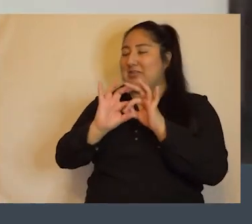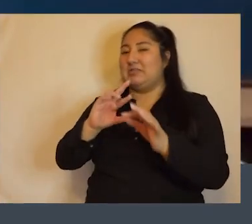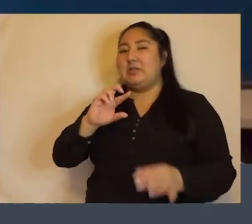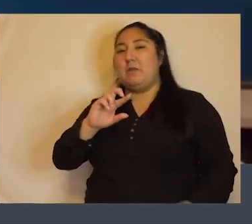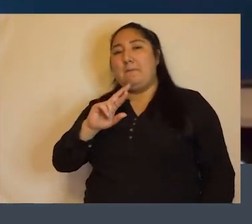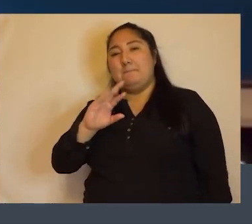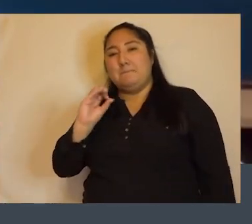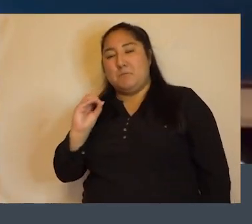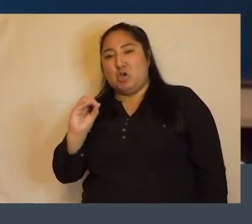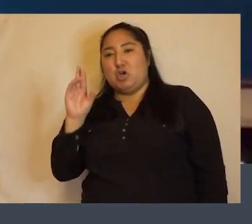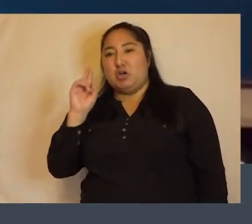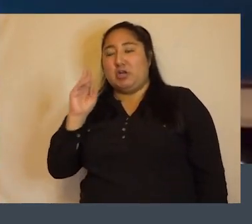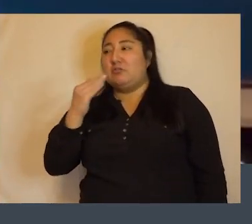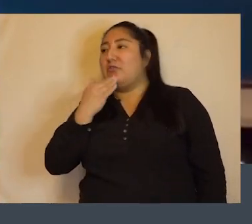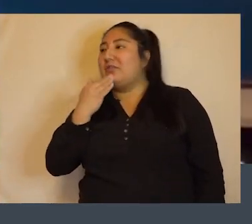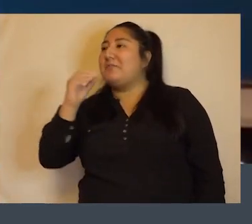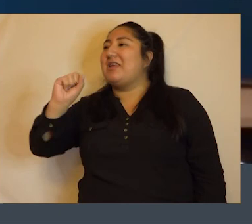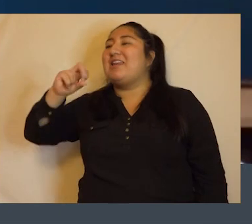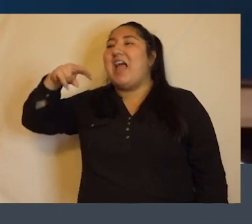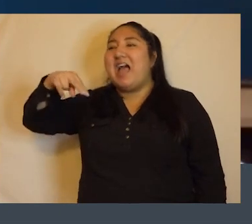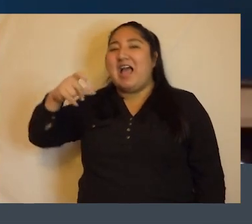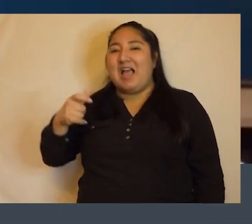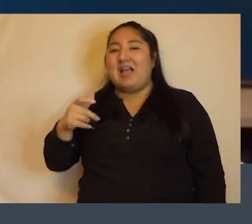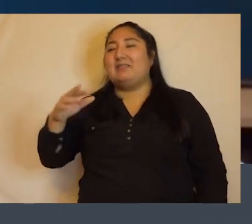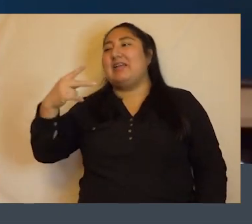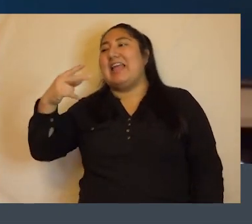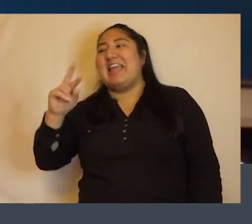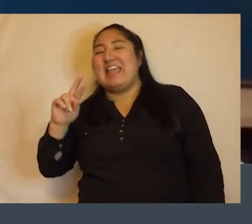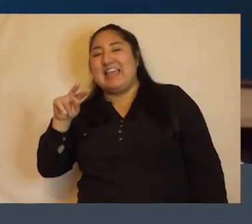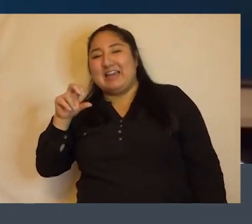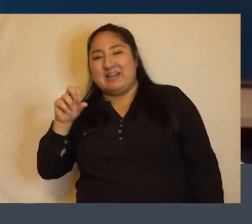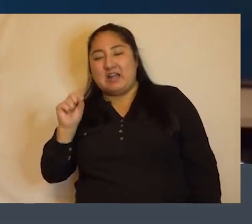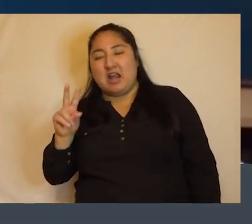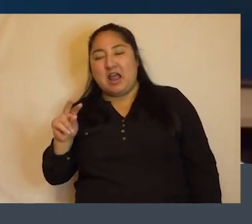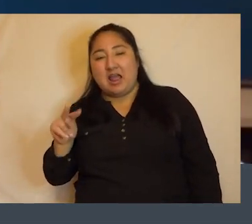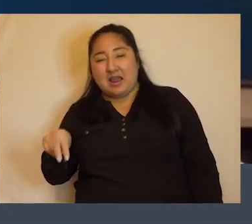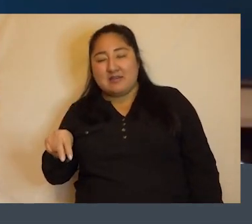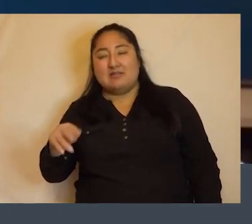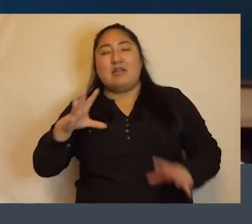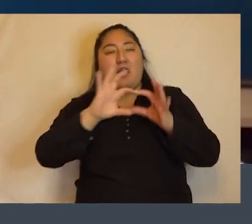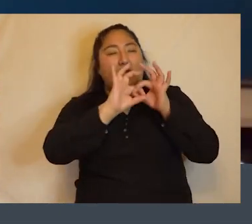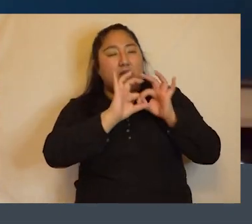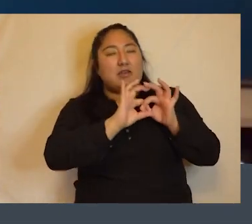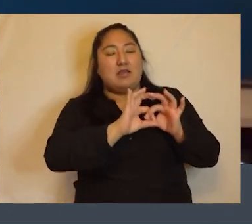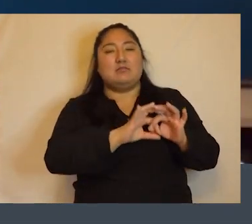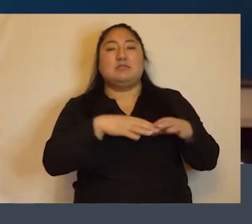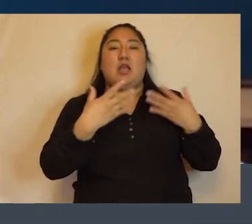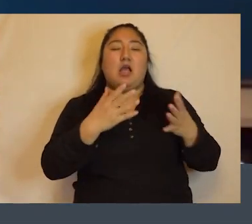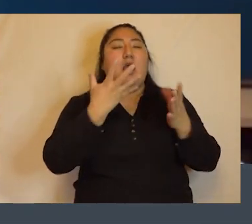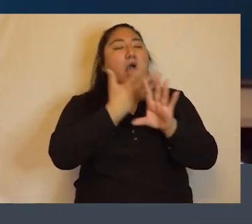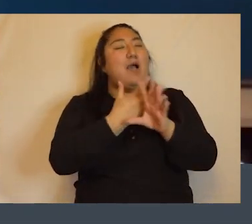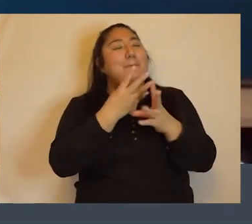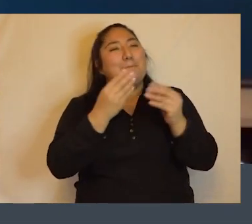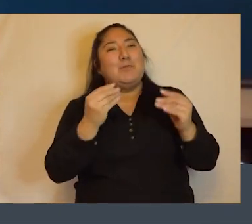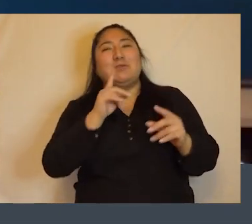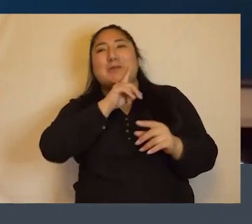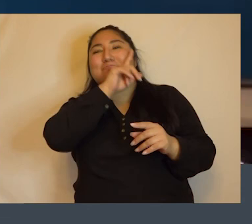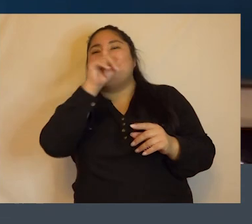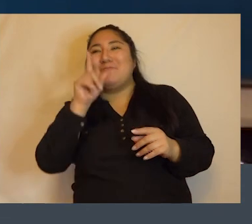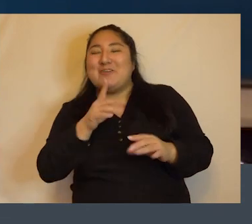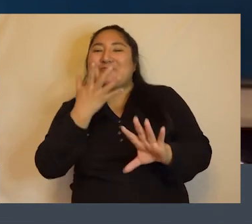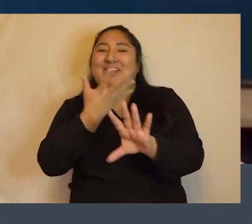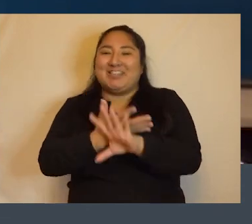Muchas gracias, prorector, por supuesto, también a Anne y a Hernán Frigolet por darse este tiempo para analizar. Hay muchas preguntas